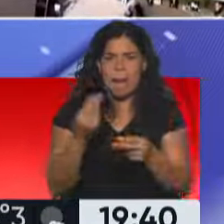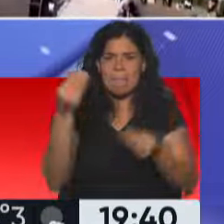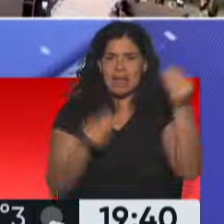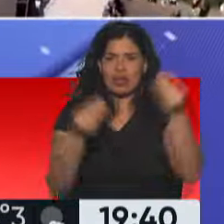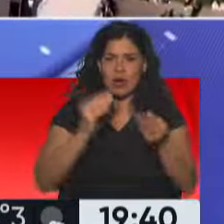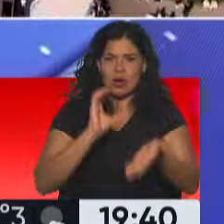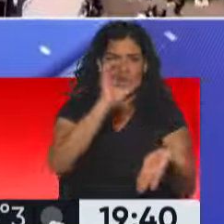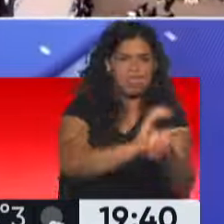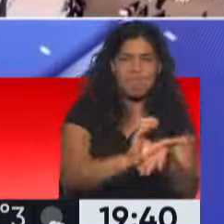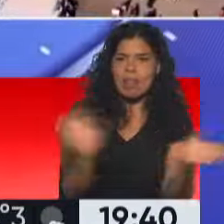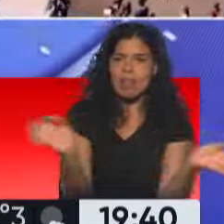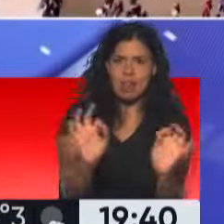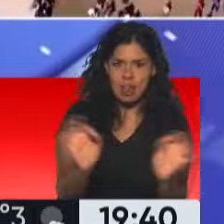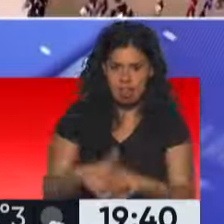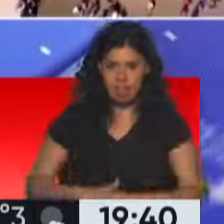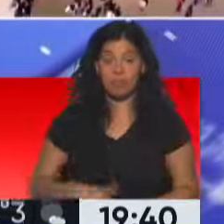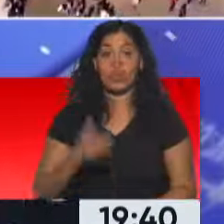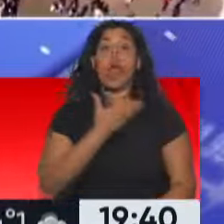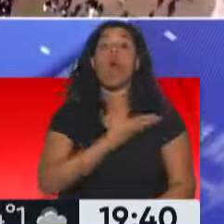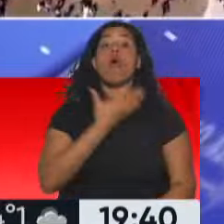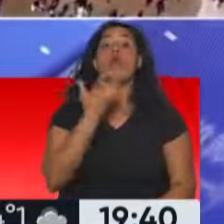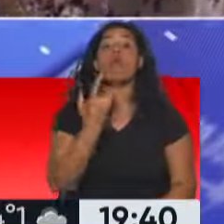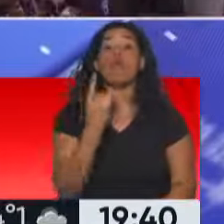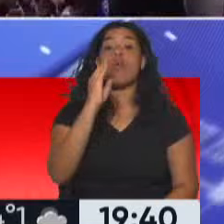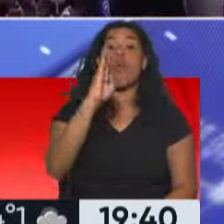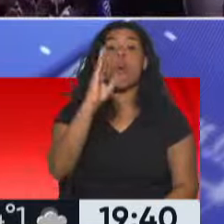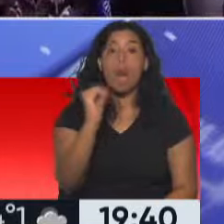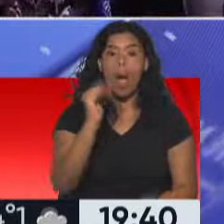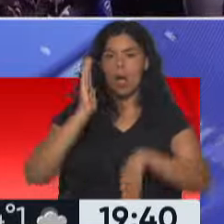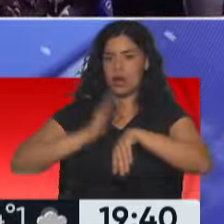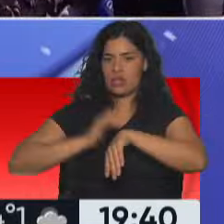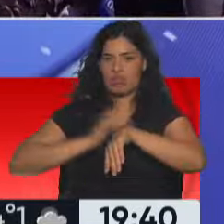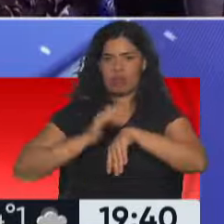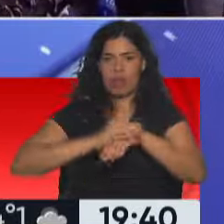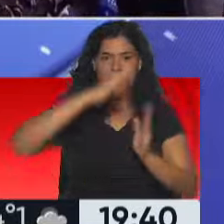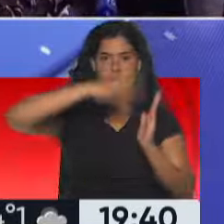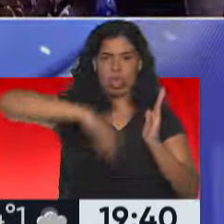Congreso. La presidenta de la FUA, la encargada de leer este documento. Esto pasaba.